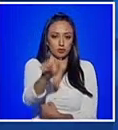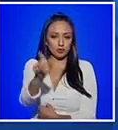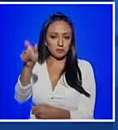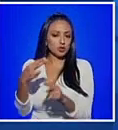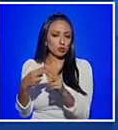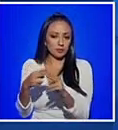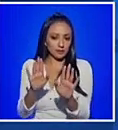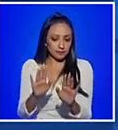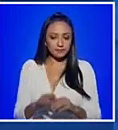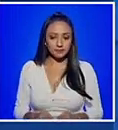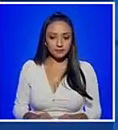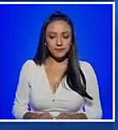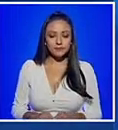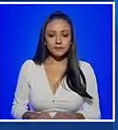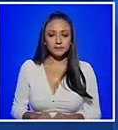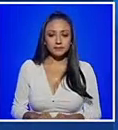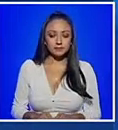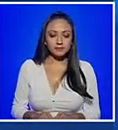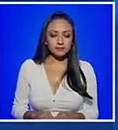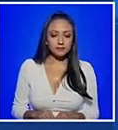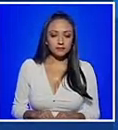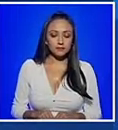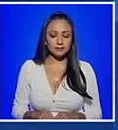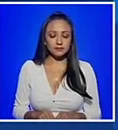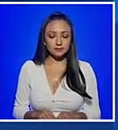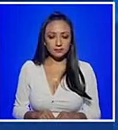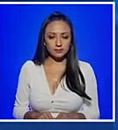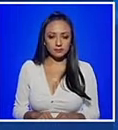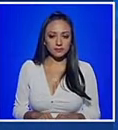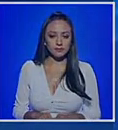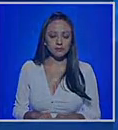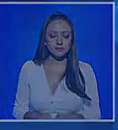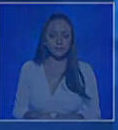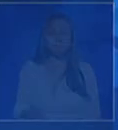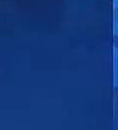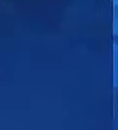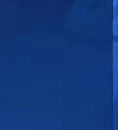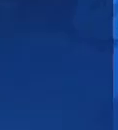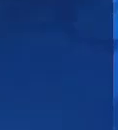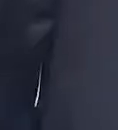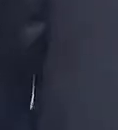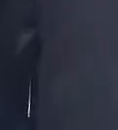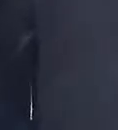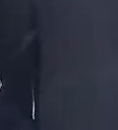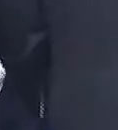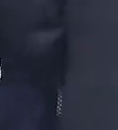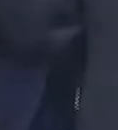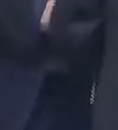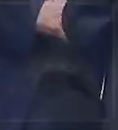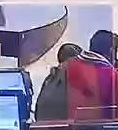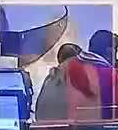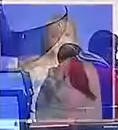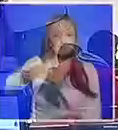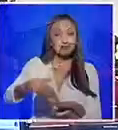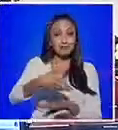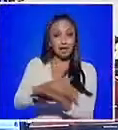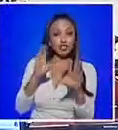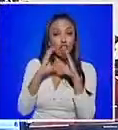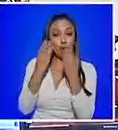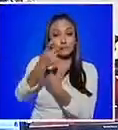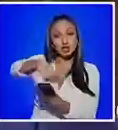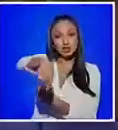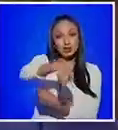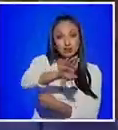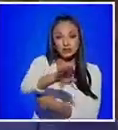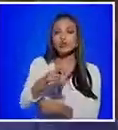Kahlo, Lucía Plasencia, John Vinuesa y Pamela Aguirre, quienes recomendaron en su informe al Pleno la remoción de la